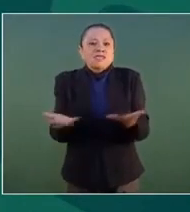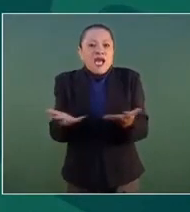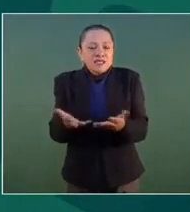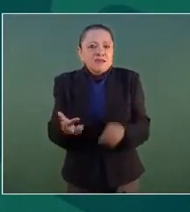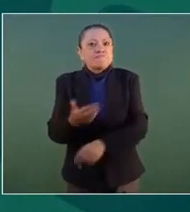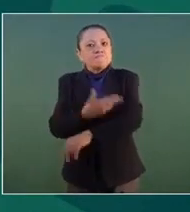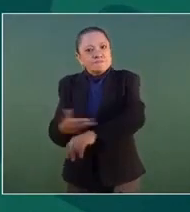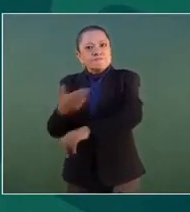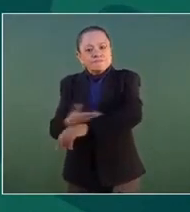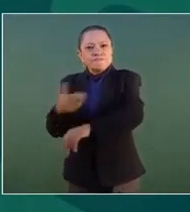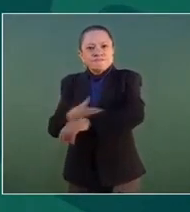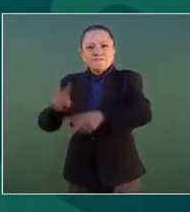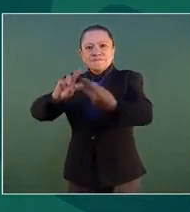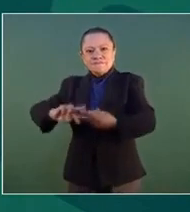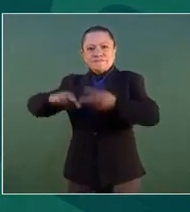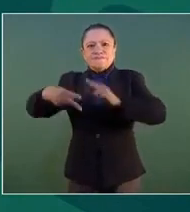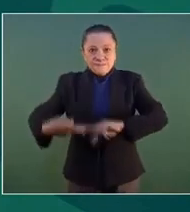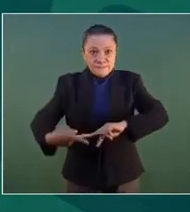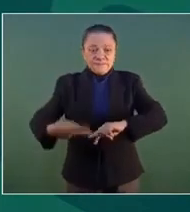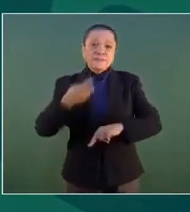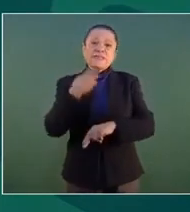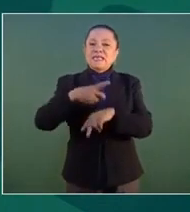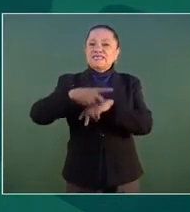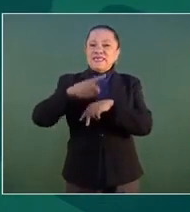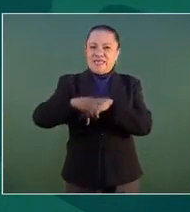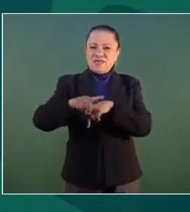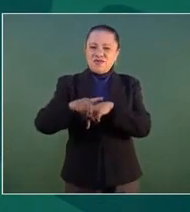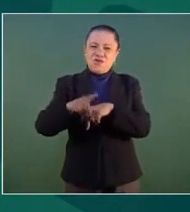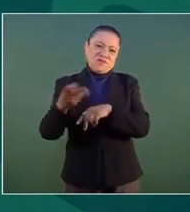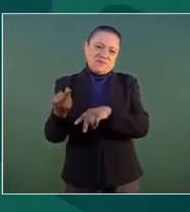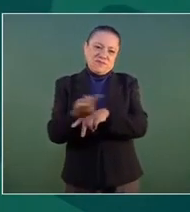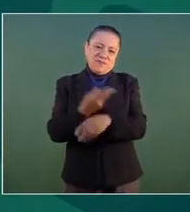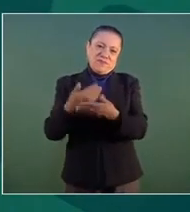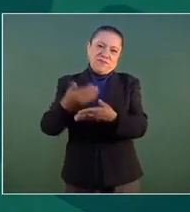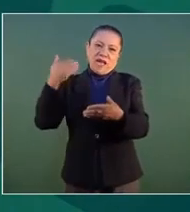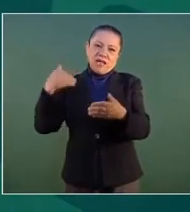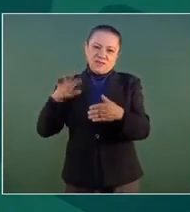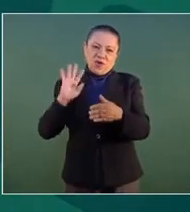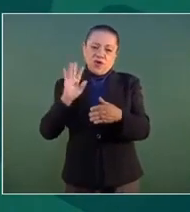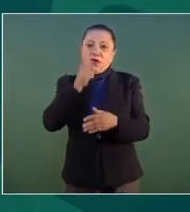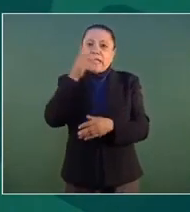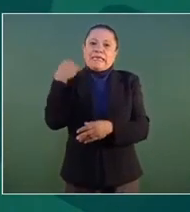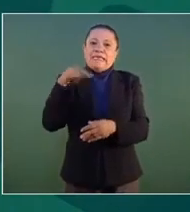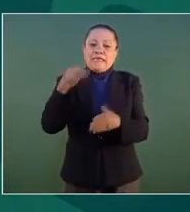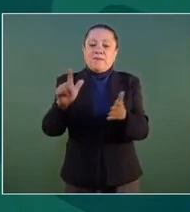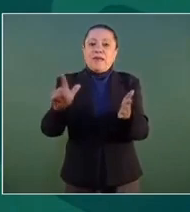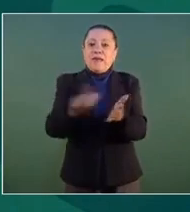resarcir el daño que ocasionó la llamada reforma energética.